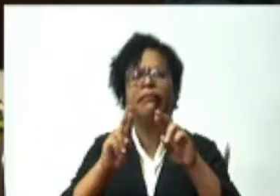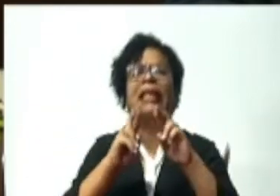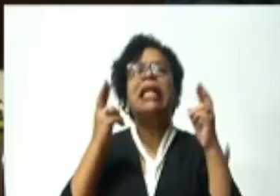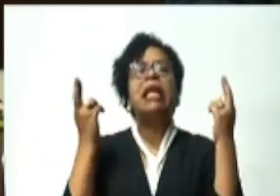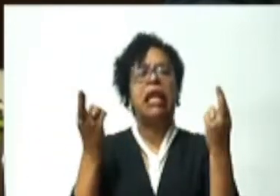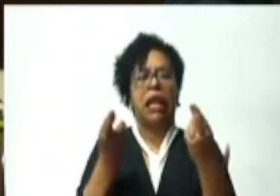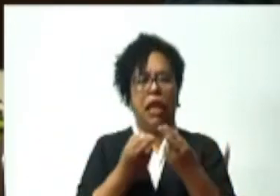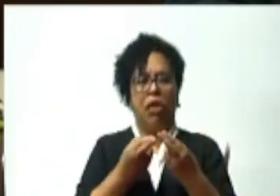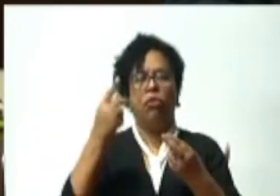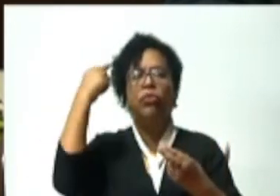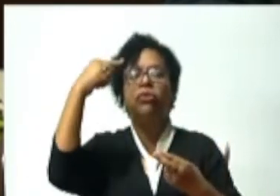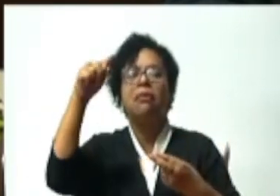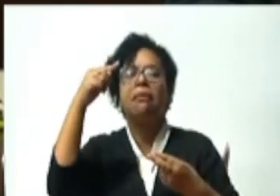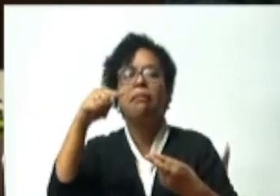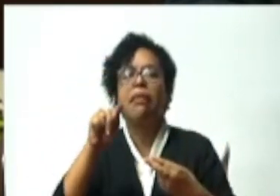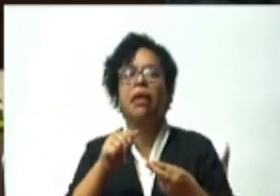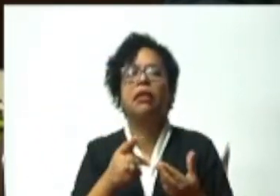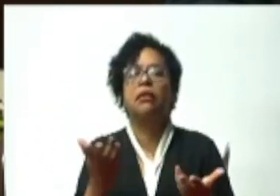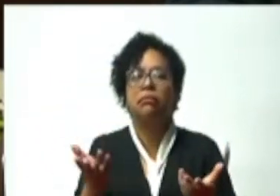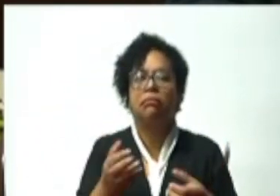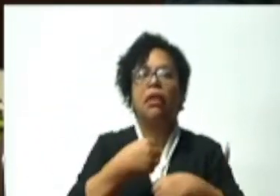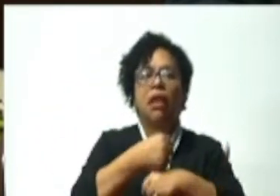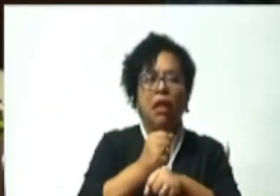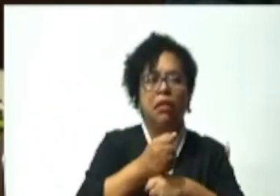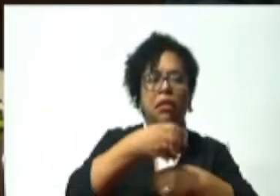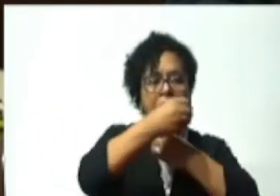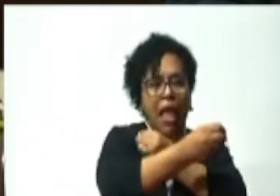con la moral